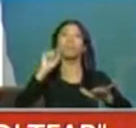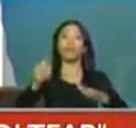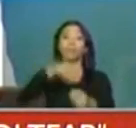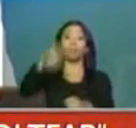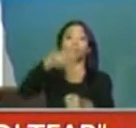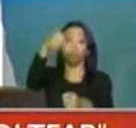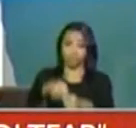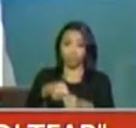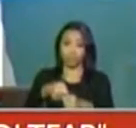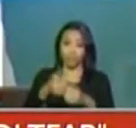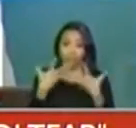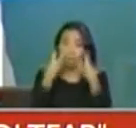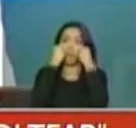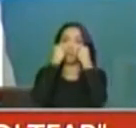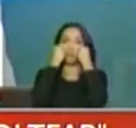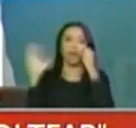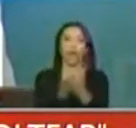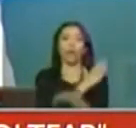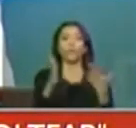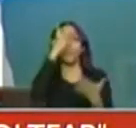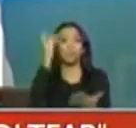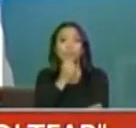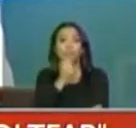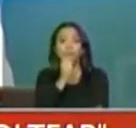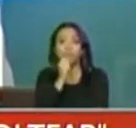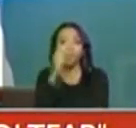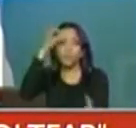para perjudicar a algunos investigados.